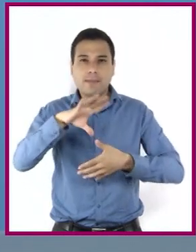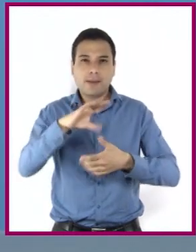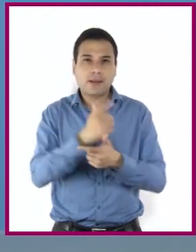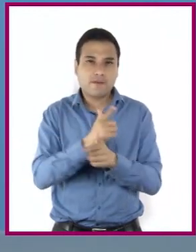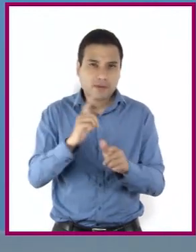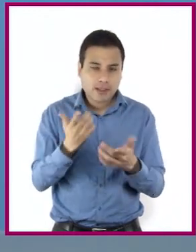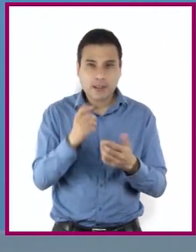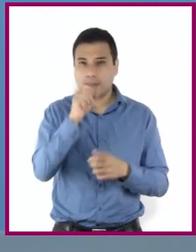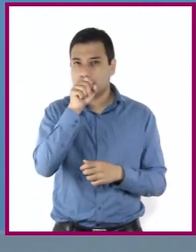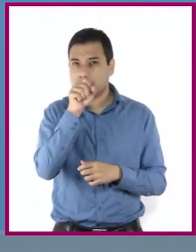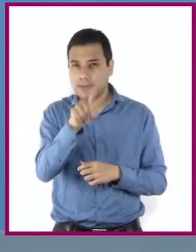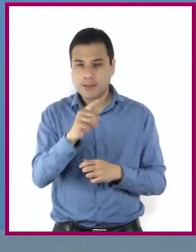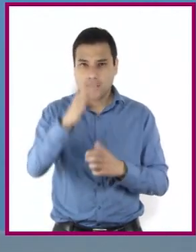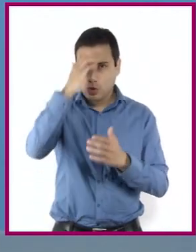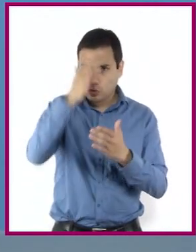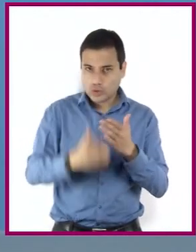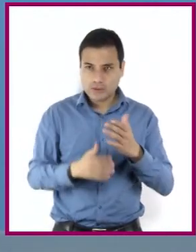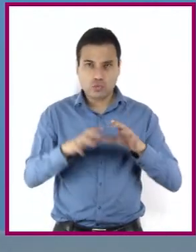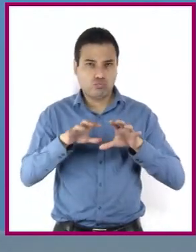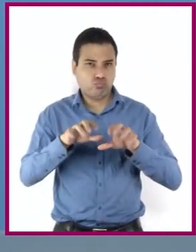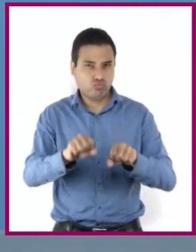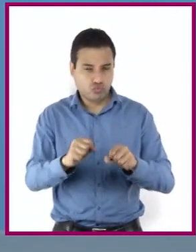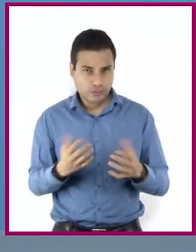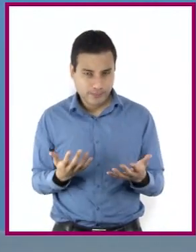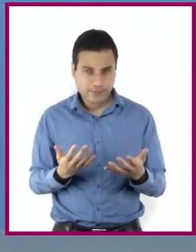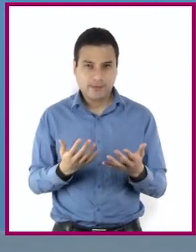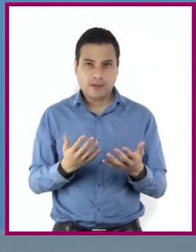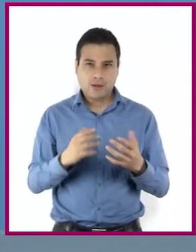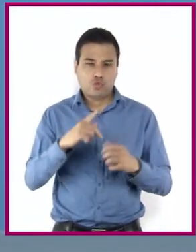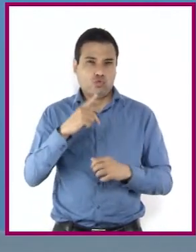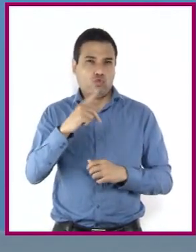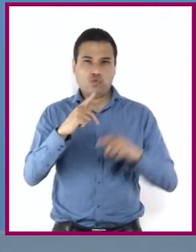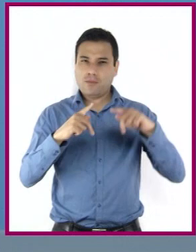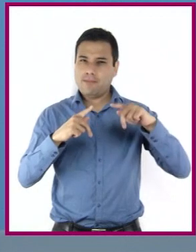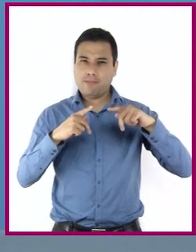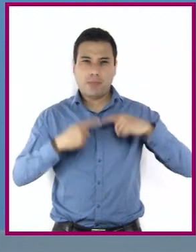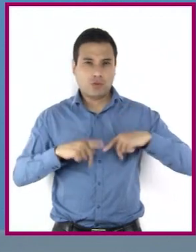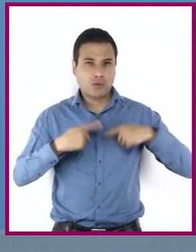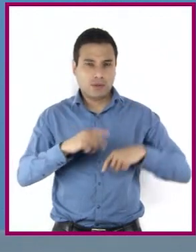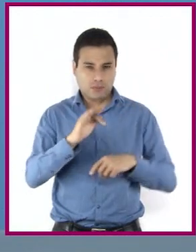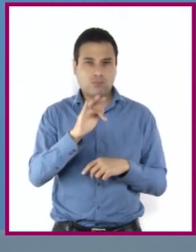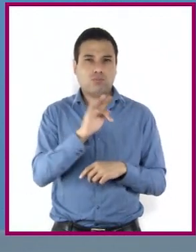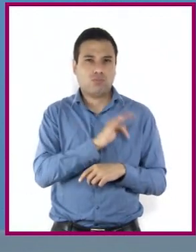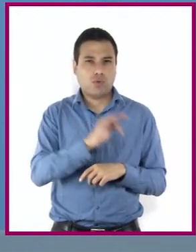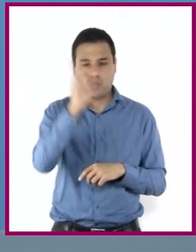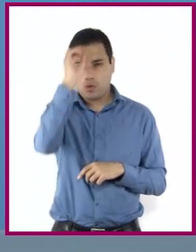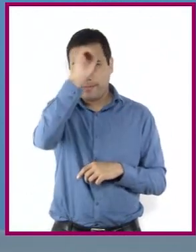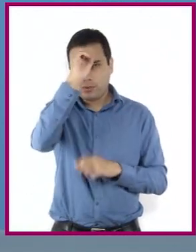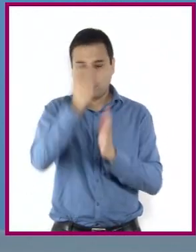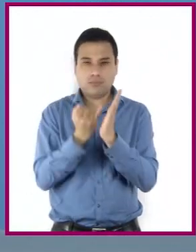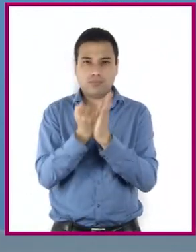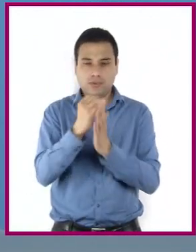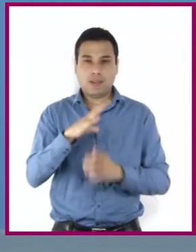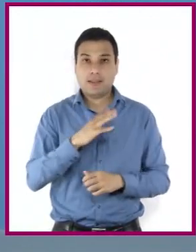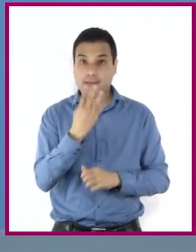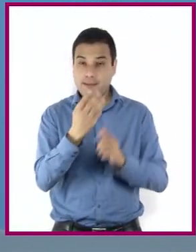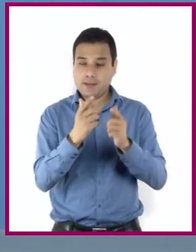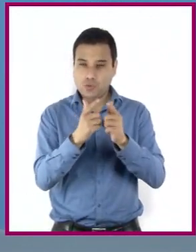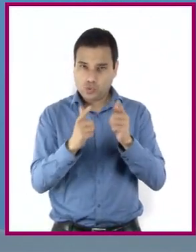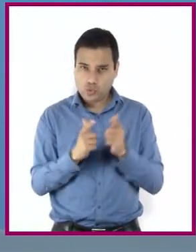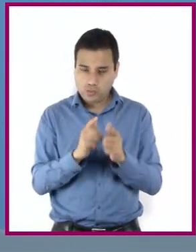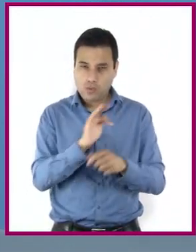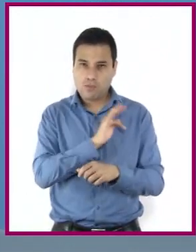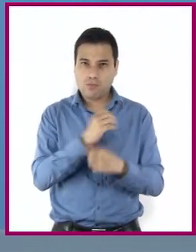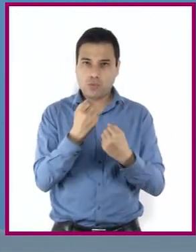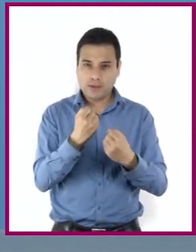el monopolio del catolicismo, la soberanía popular depositada en 3 poderes, la exclusiva concesión de empleados públicos